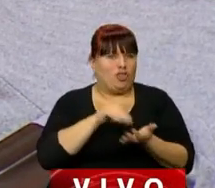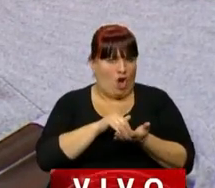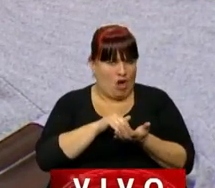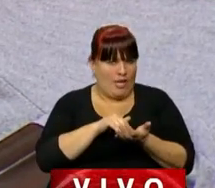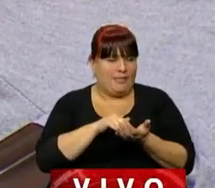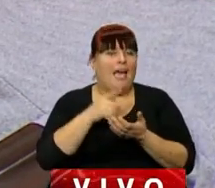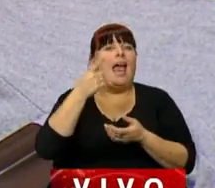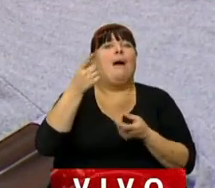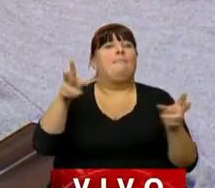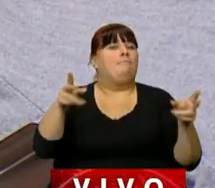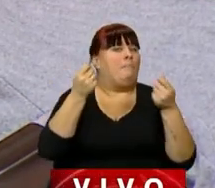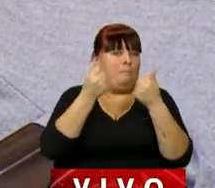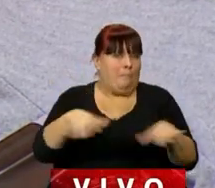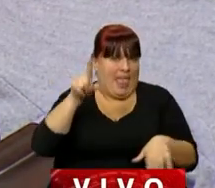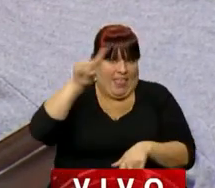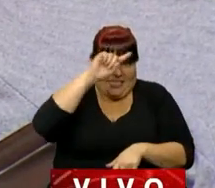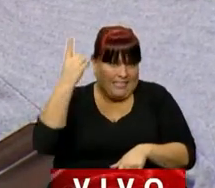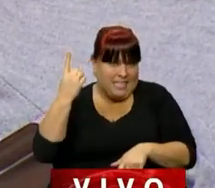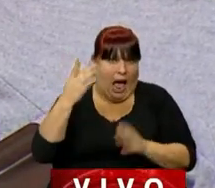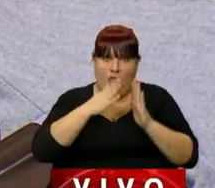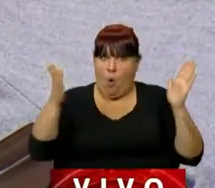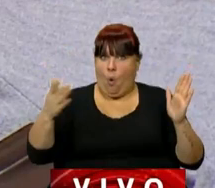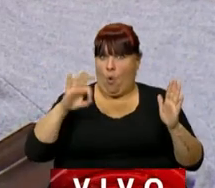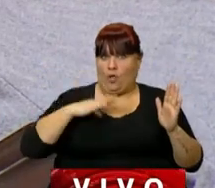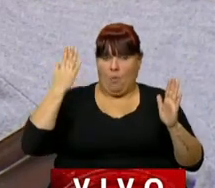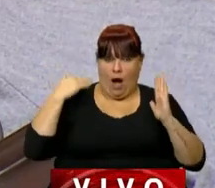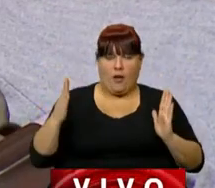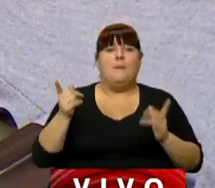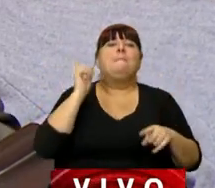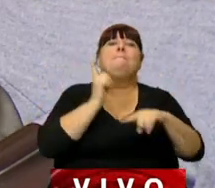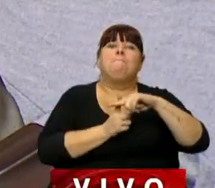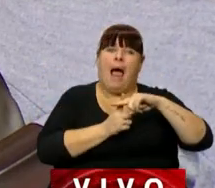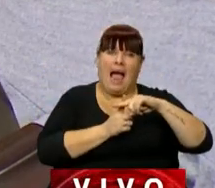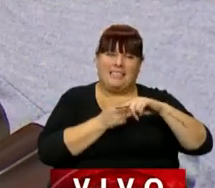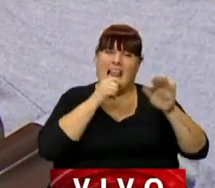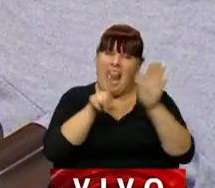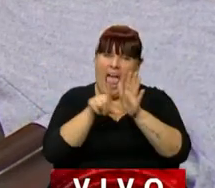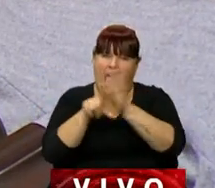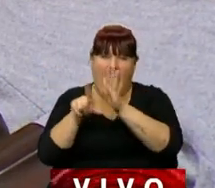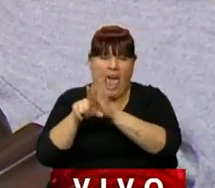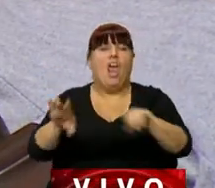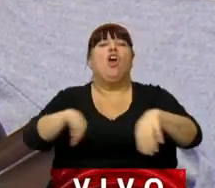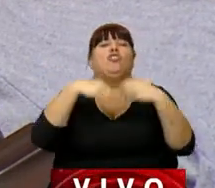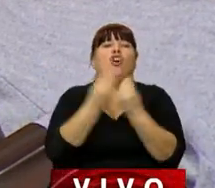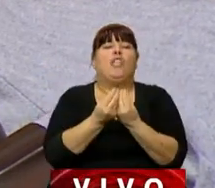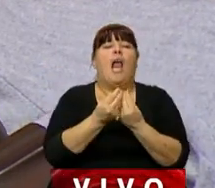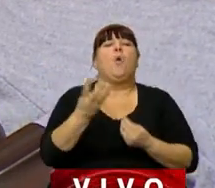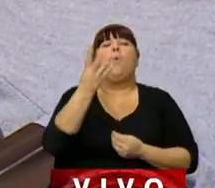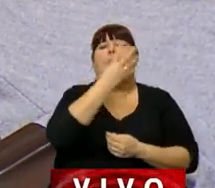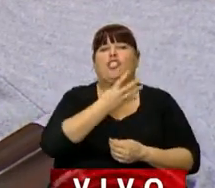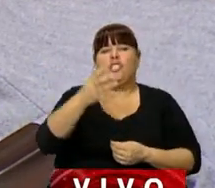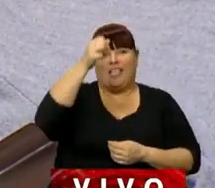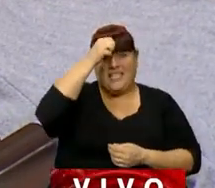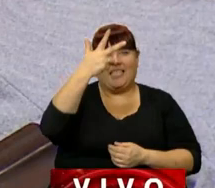dejó el estado de recaudar en el último período si se suman estas leyes da un total de unos